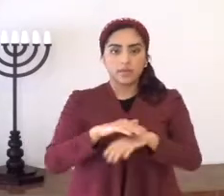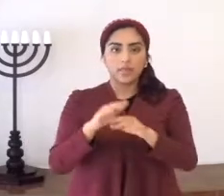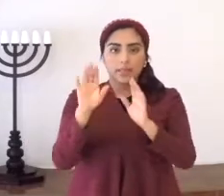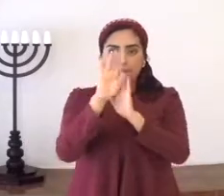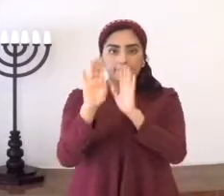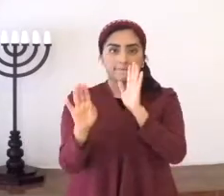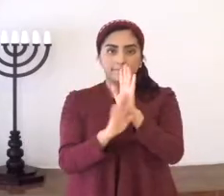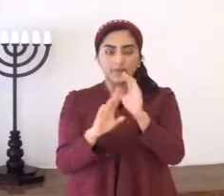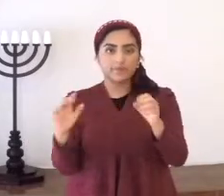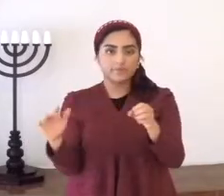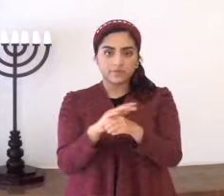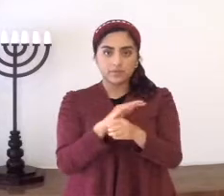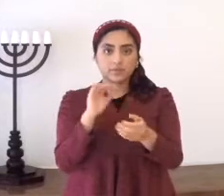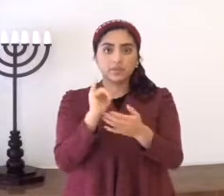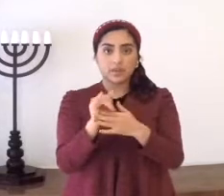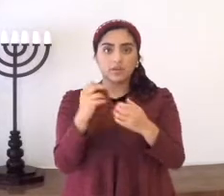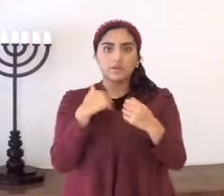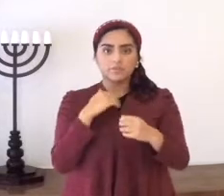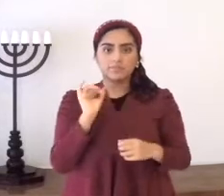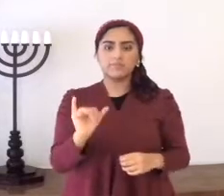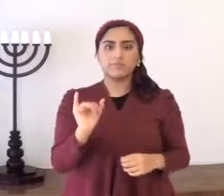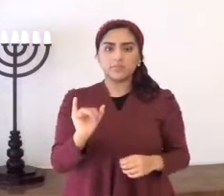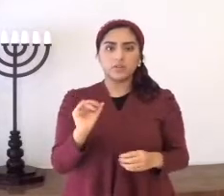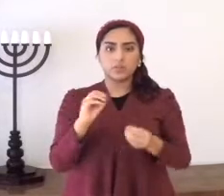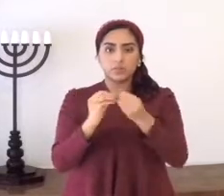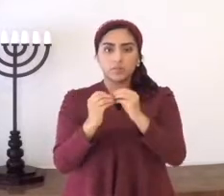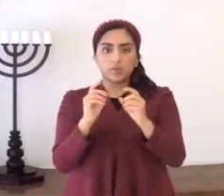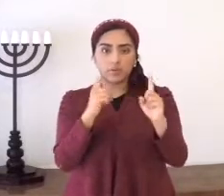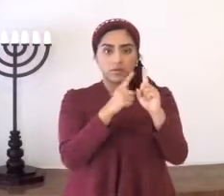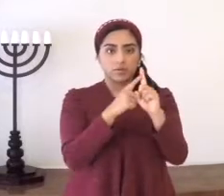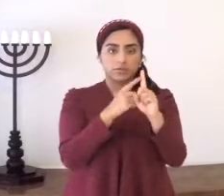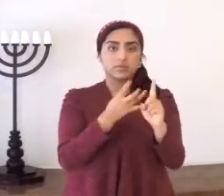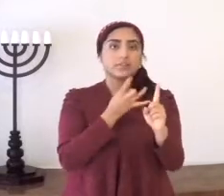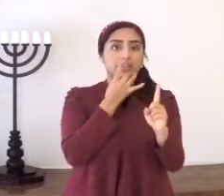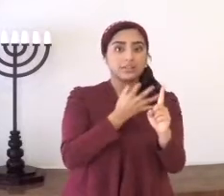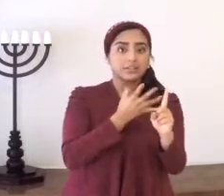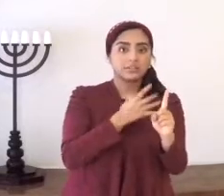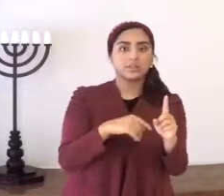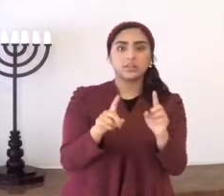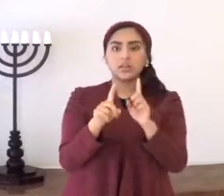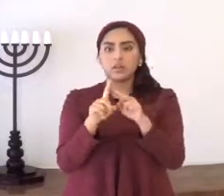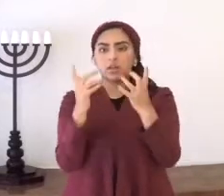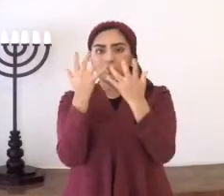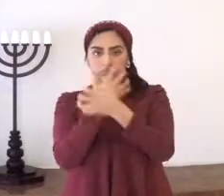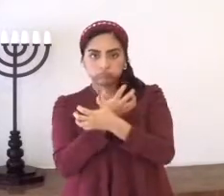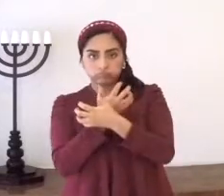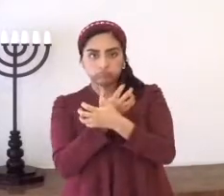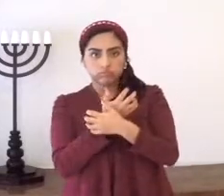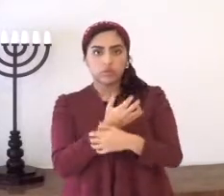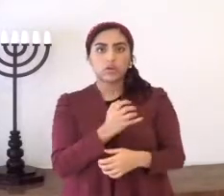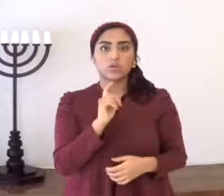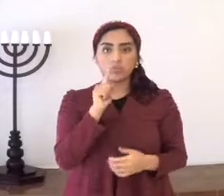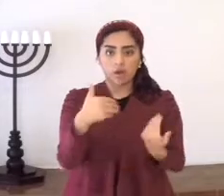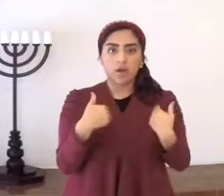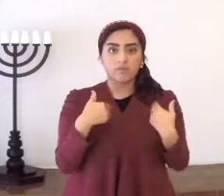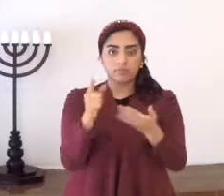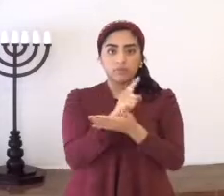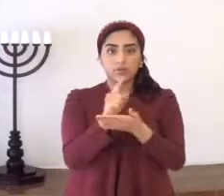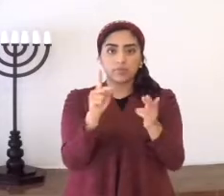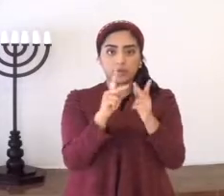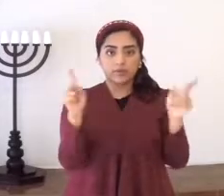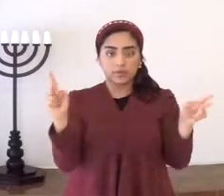Hay dos aspectos en la Tanaj, en la Torah completa, que llaman mucho la atención. Una es la luz y otra son las